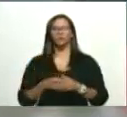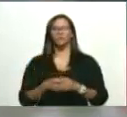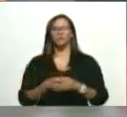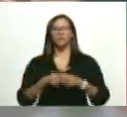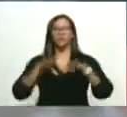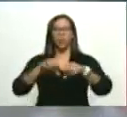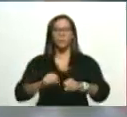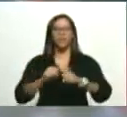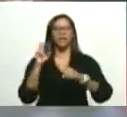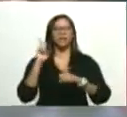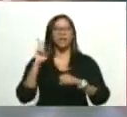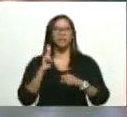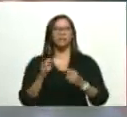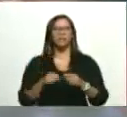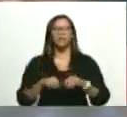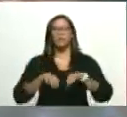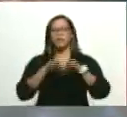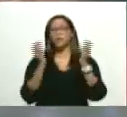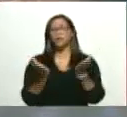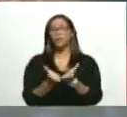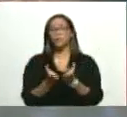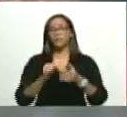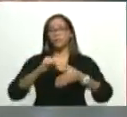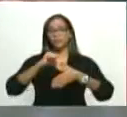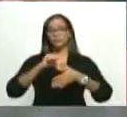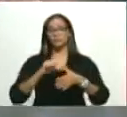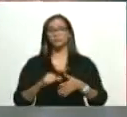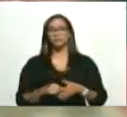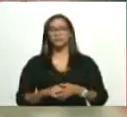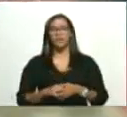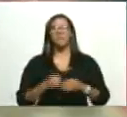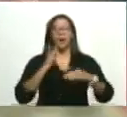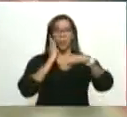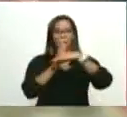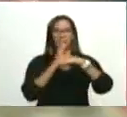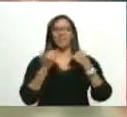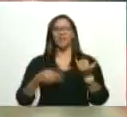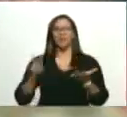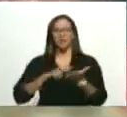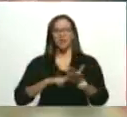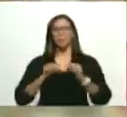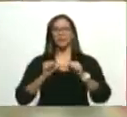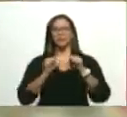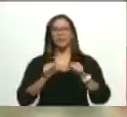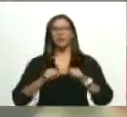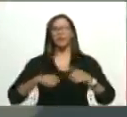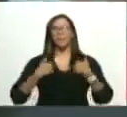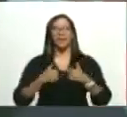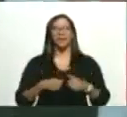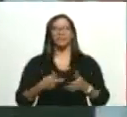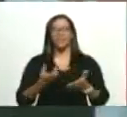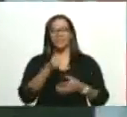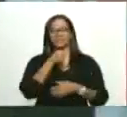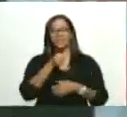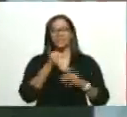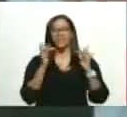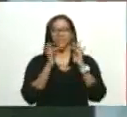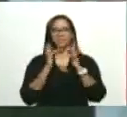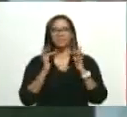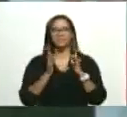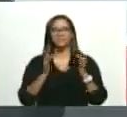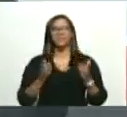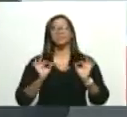a Venezuela y al resto de América Latina. Bueno, vamos a un corte, al regreso vamos a continuar entonces con más de esta entrevista especial, ya que nos están diciendo